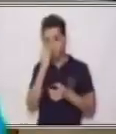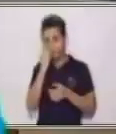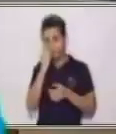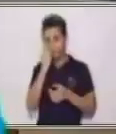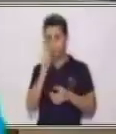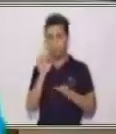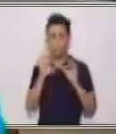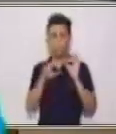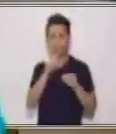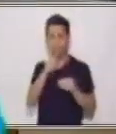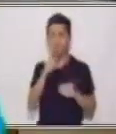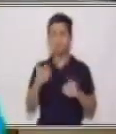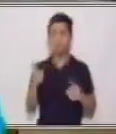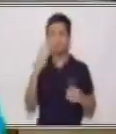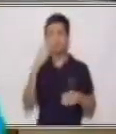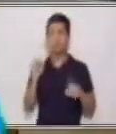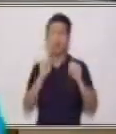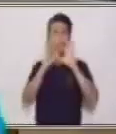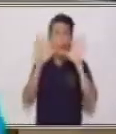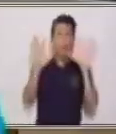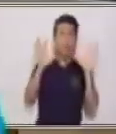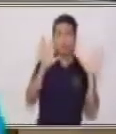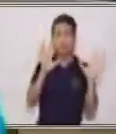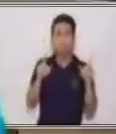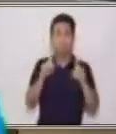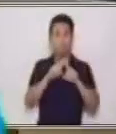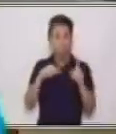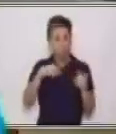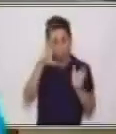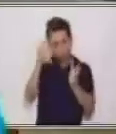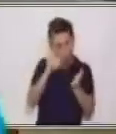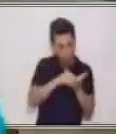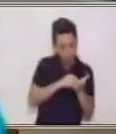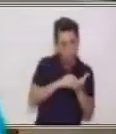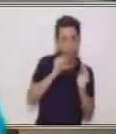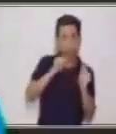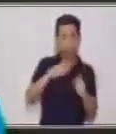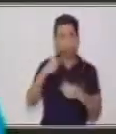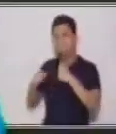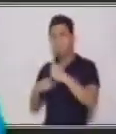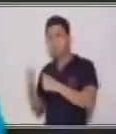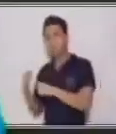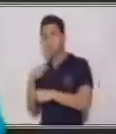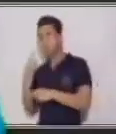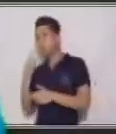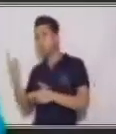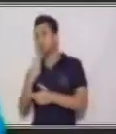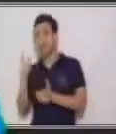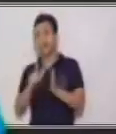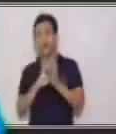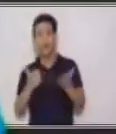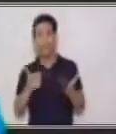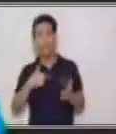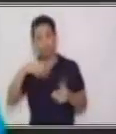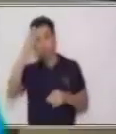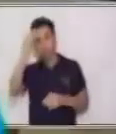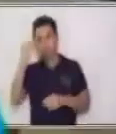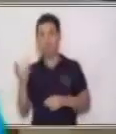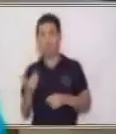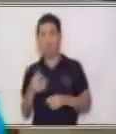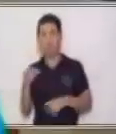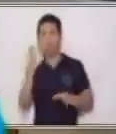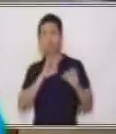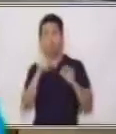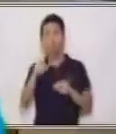algunas ocasiones no siempre claros, pero que existen las fuentes bibliográficas para poderlos terminar de aclarar. O por qué no, alguna persona adulta que esté a